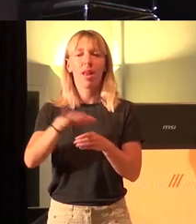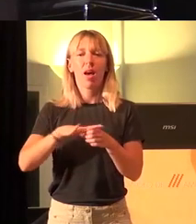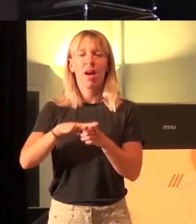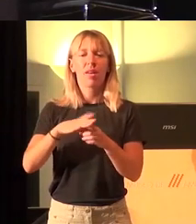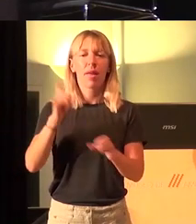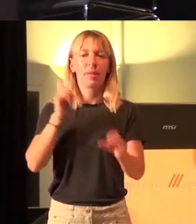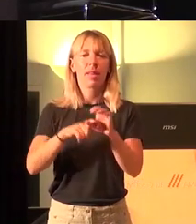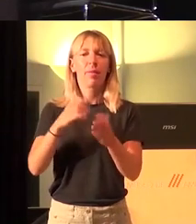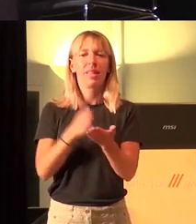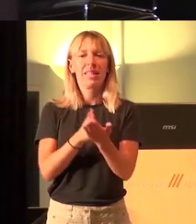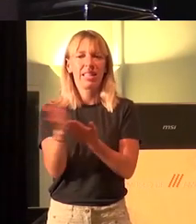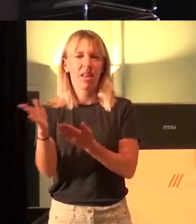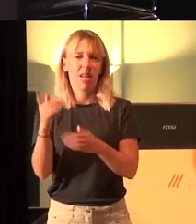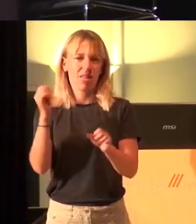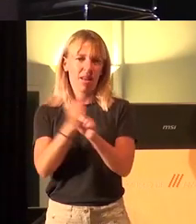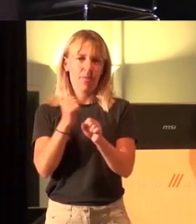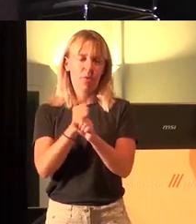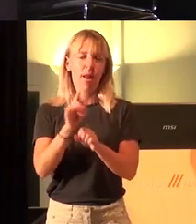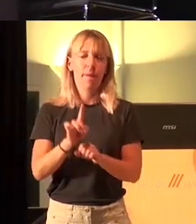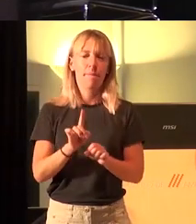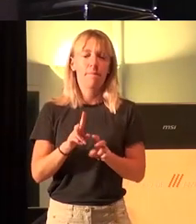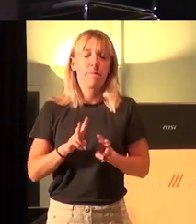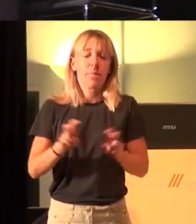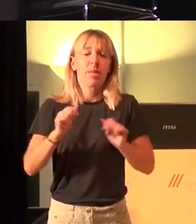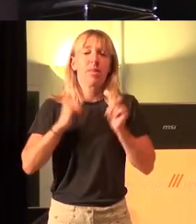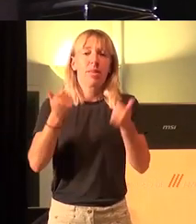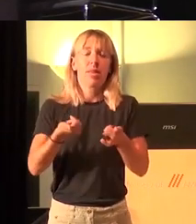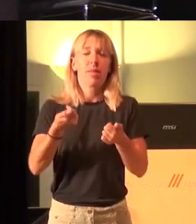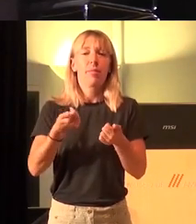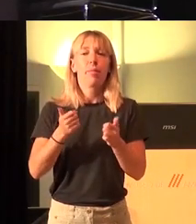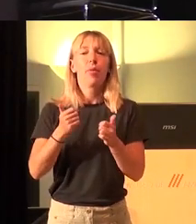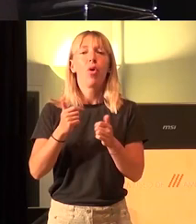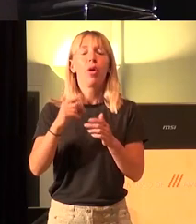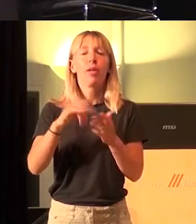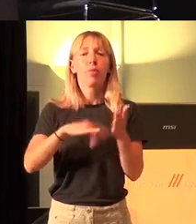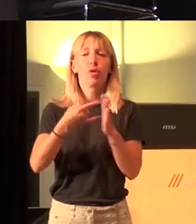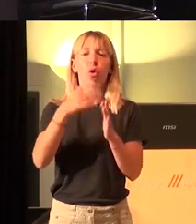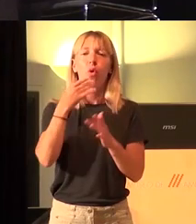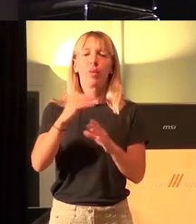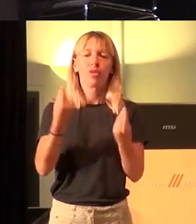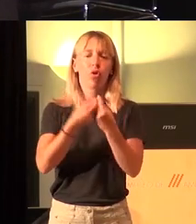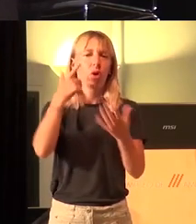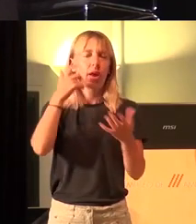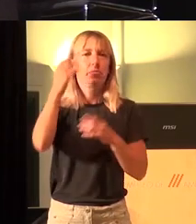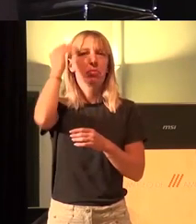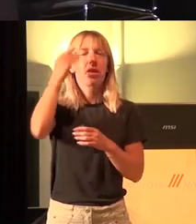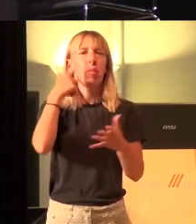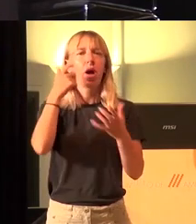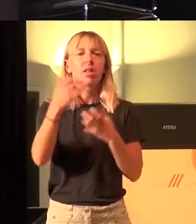la línea laboral. En un primer momento, cuando generamos la idea del proyecto de Jóvenes con Arte, no nos planteamos el